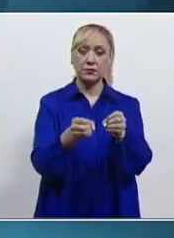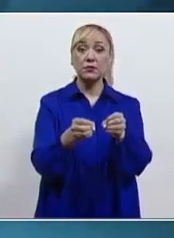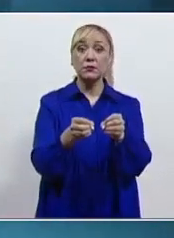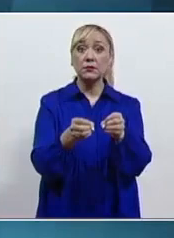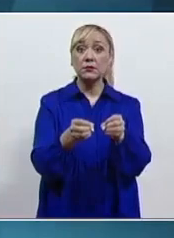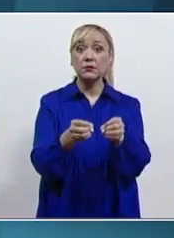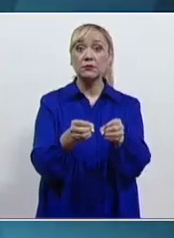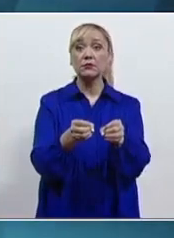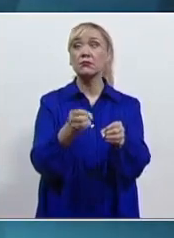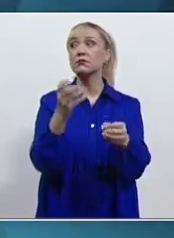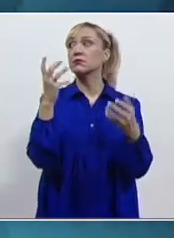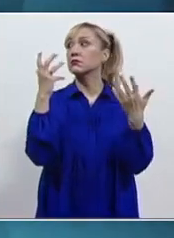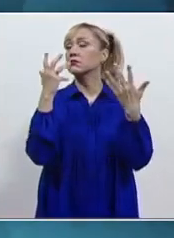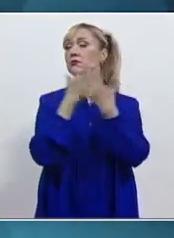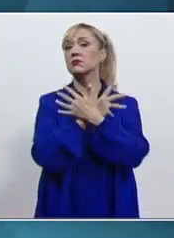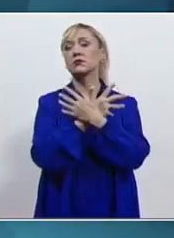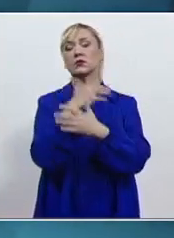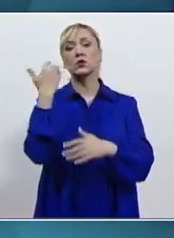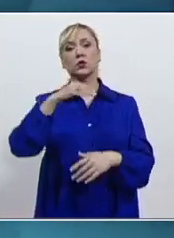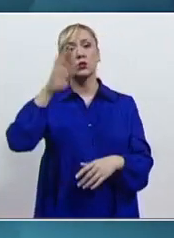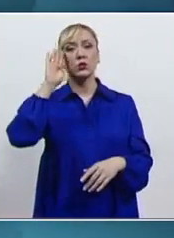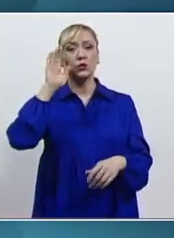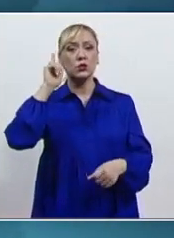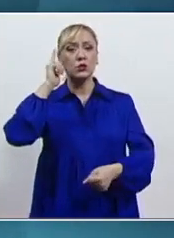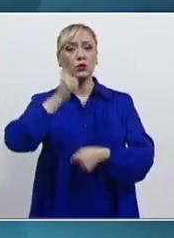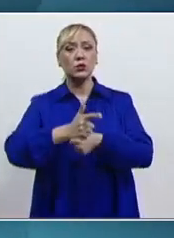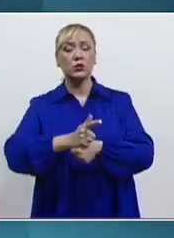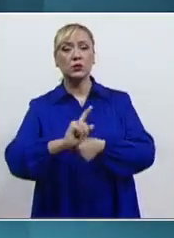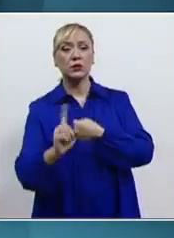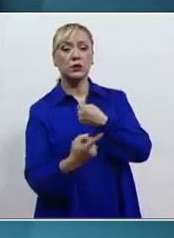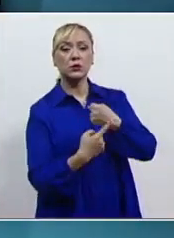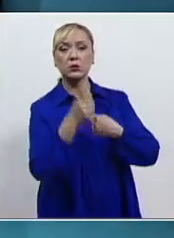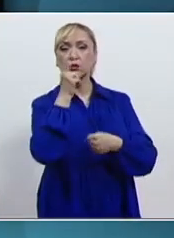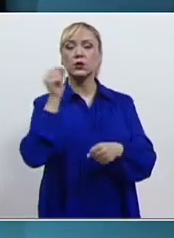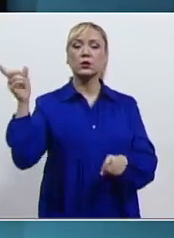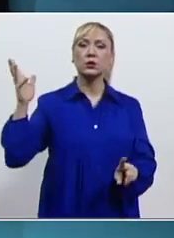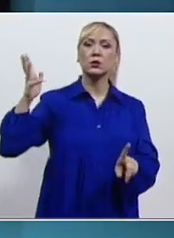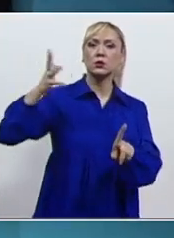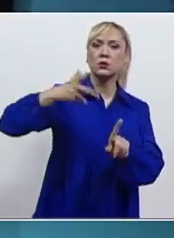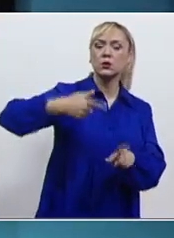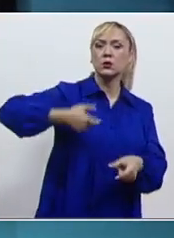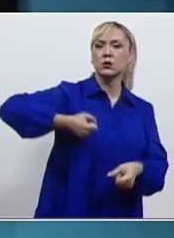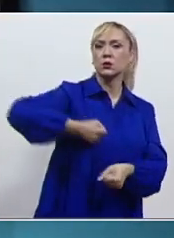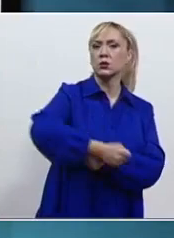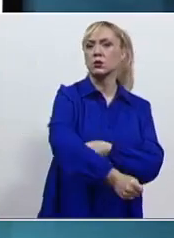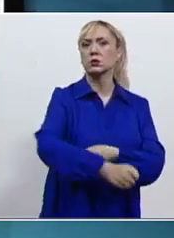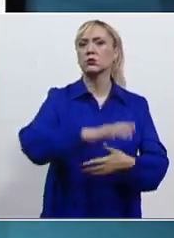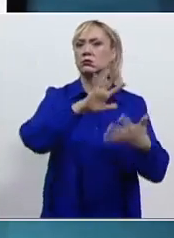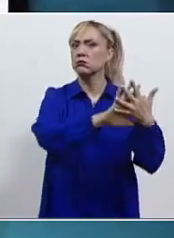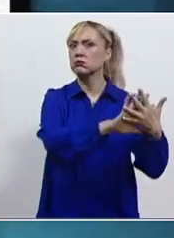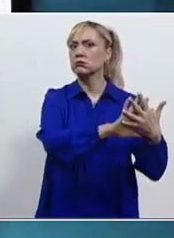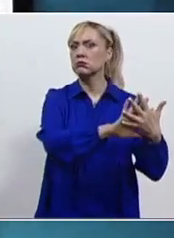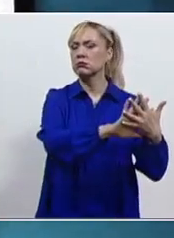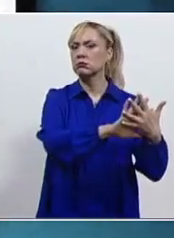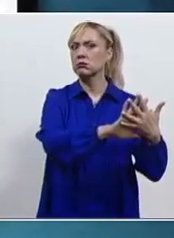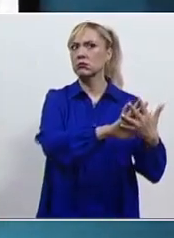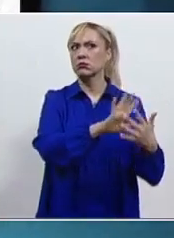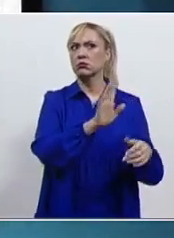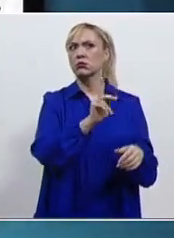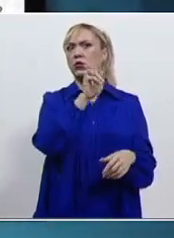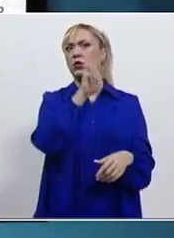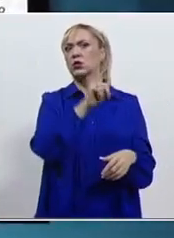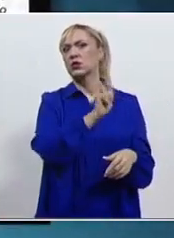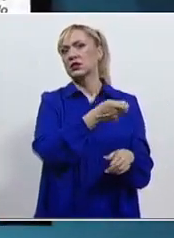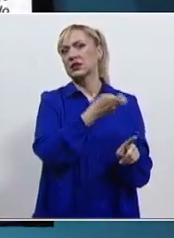primera instancia en el 2020 por el delito federal. Sin embargo, permaneció privada de la libertad por el de Fuero Común. El pasado 20